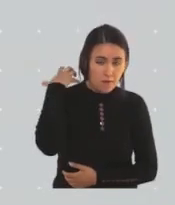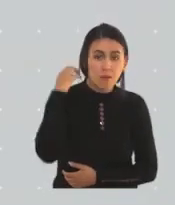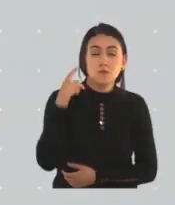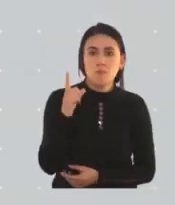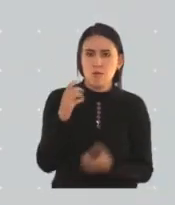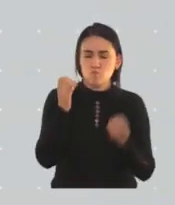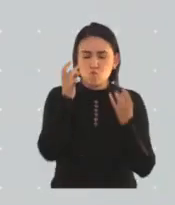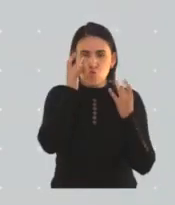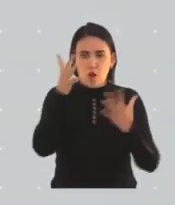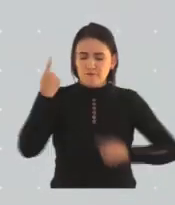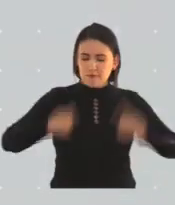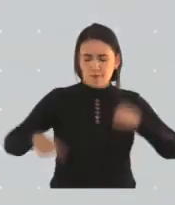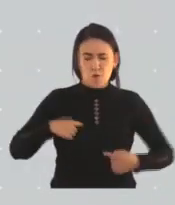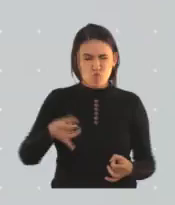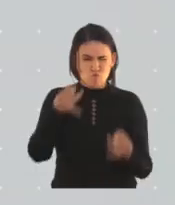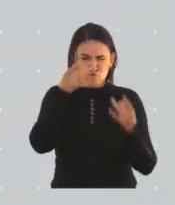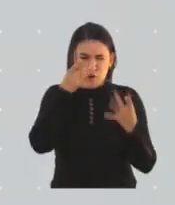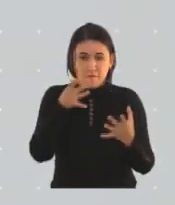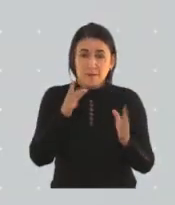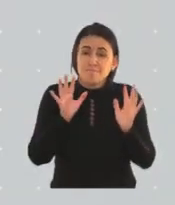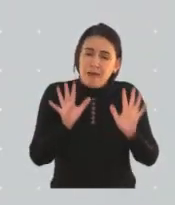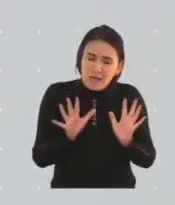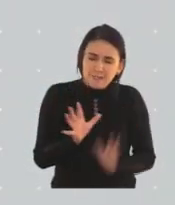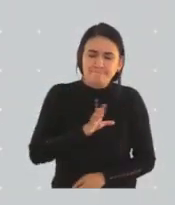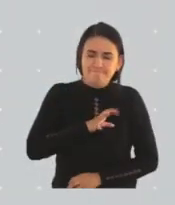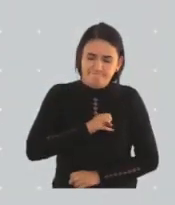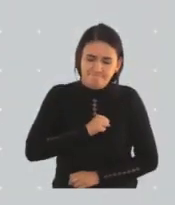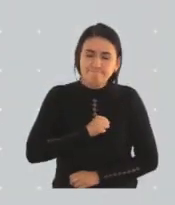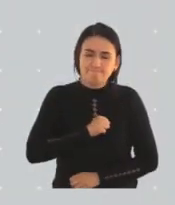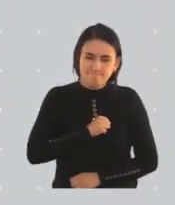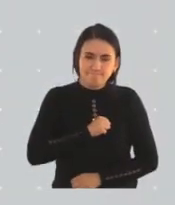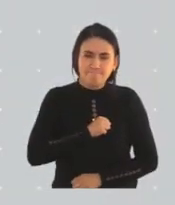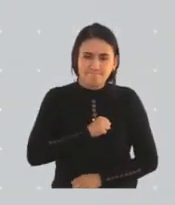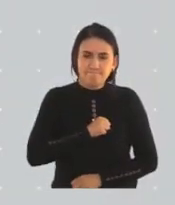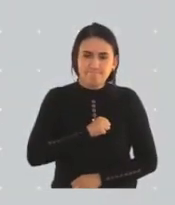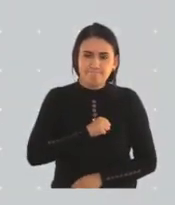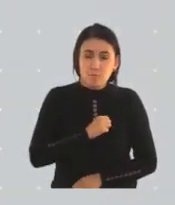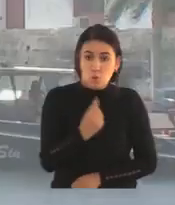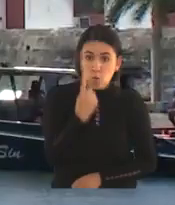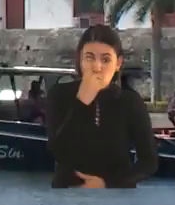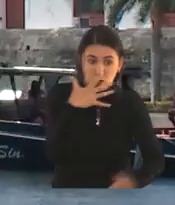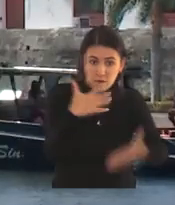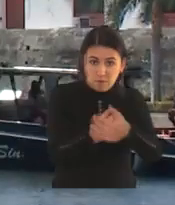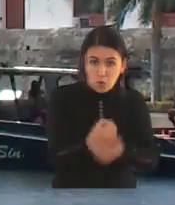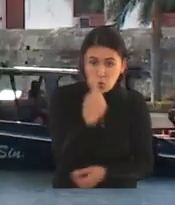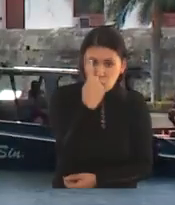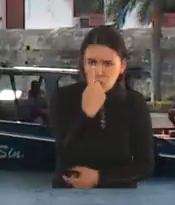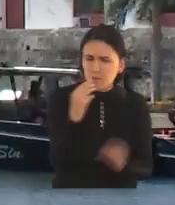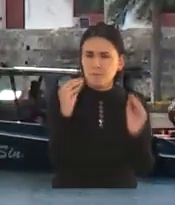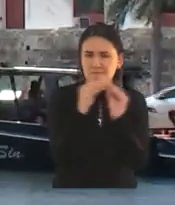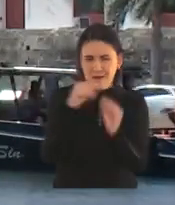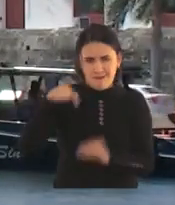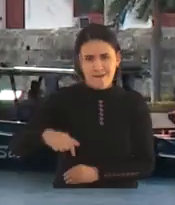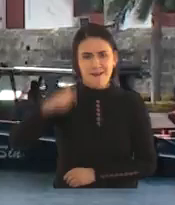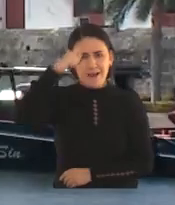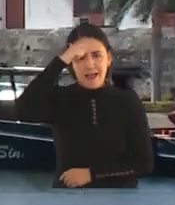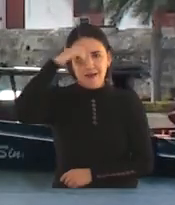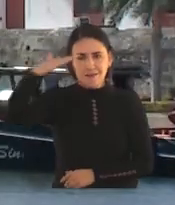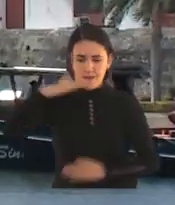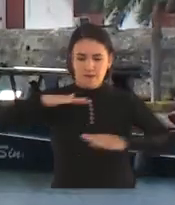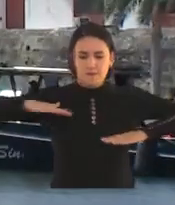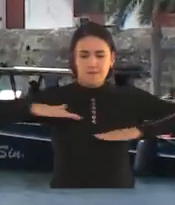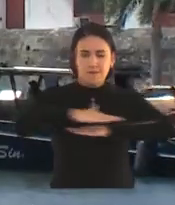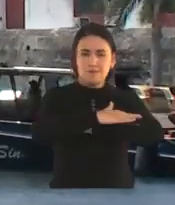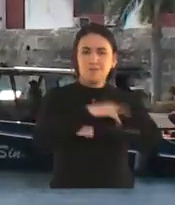la gravedad de las lesiones. Pero lamentablemente, Sergio, como usted lo mencionaba, no es el único accidente. Aquí en Cartagena, en la avenida